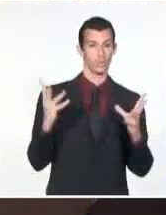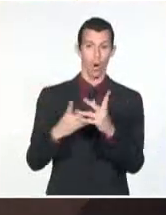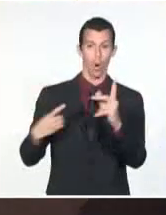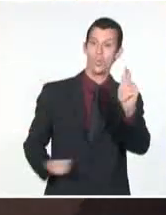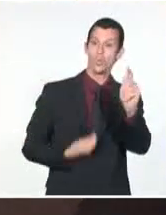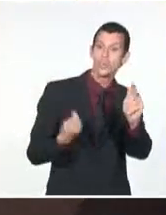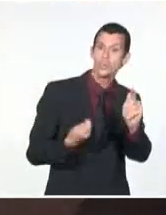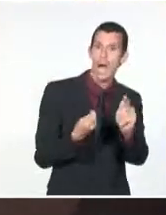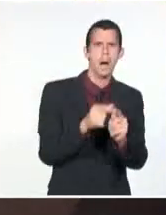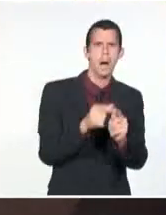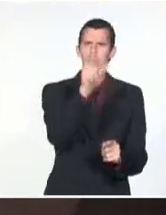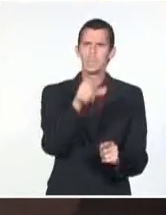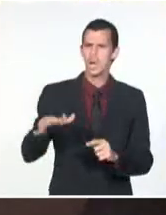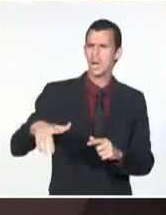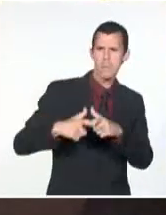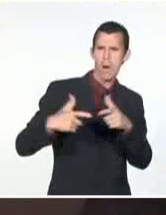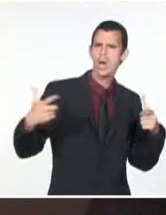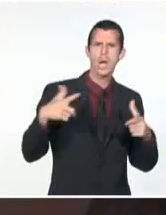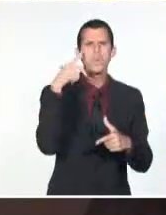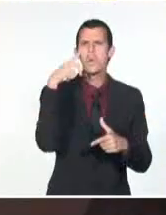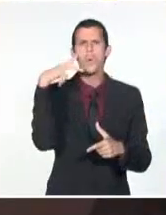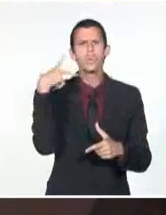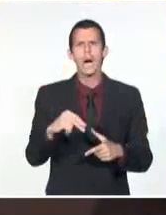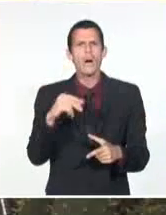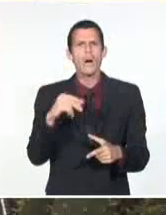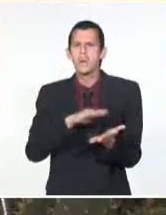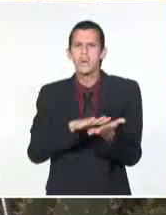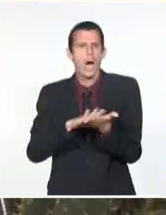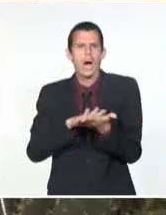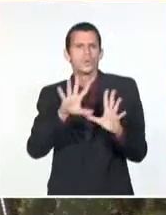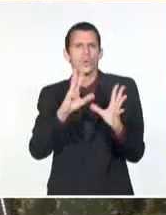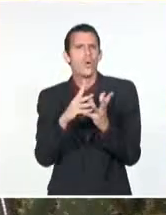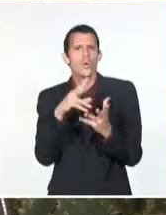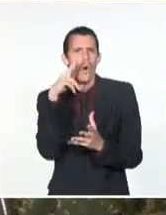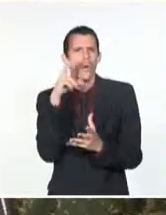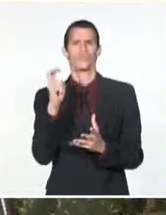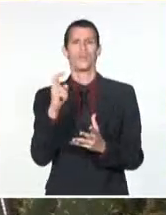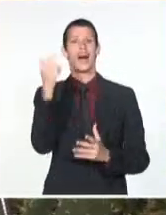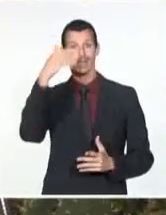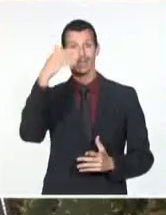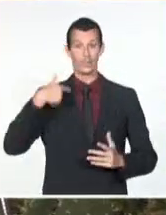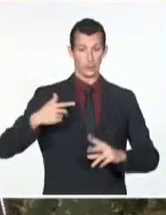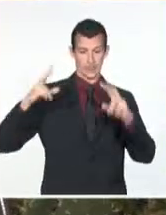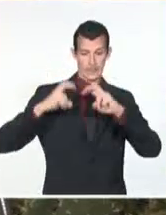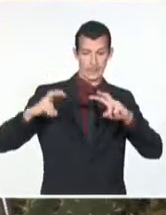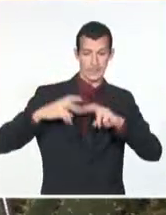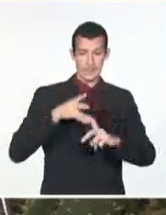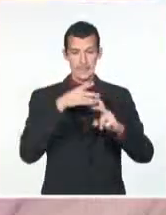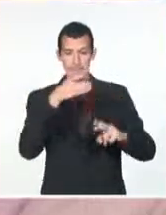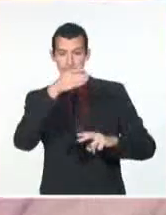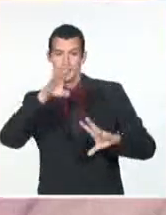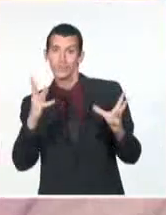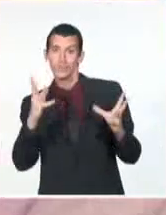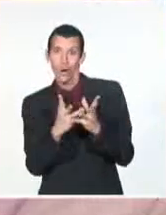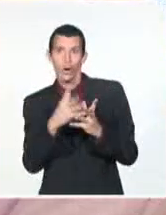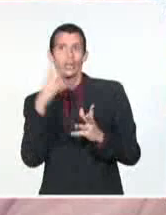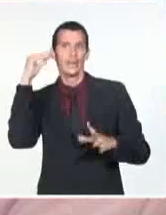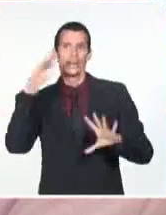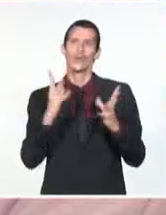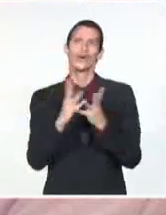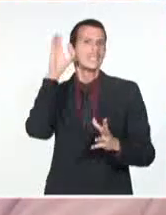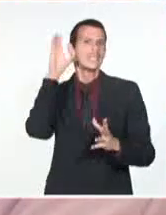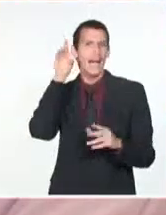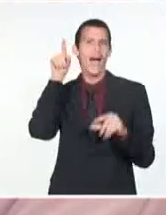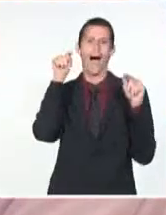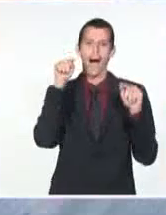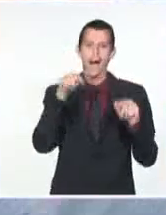es tunero, aunque realizara su proceso insurreccional en Bayamo. La preservación de la memoria histórica es una tarea digna de reconocer